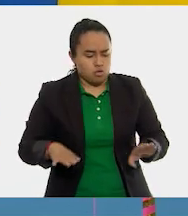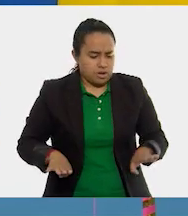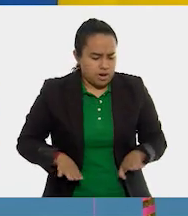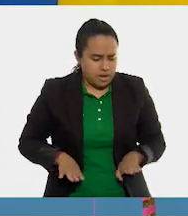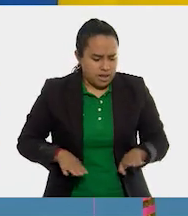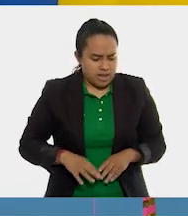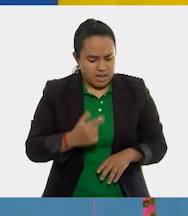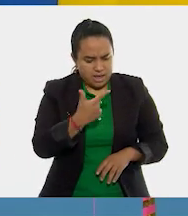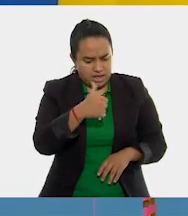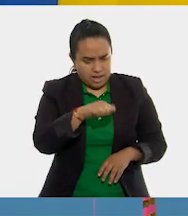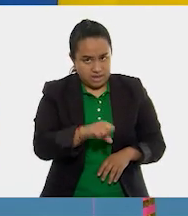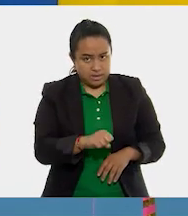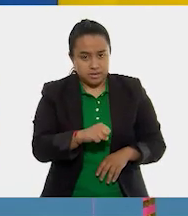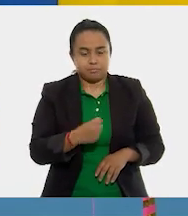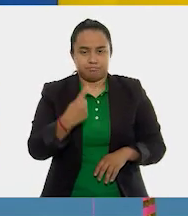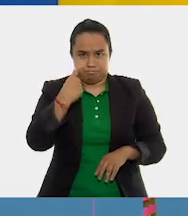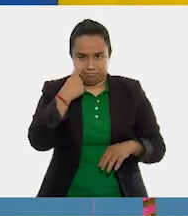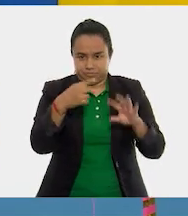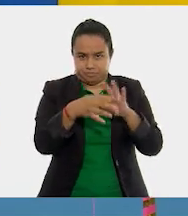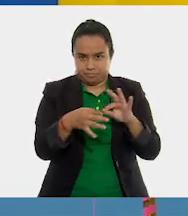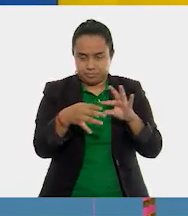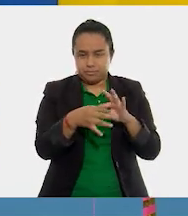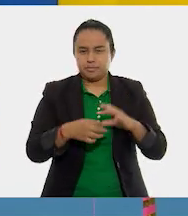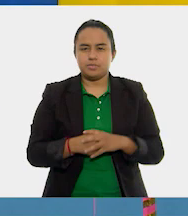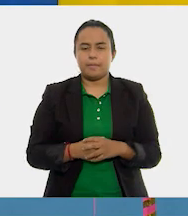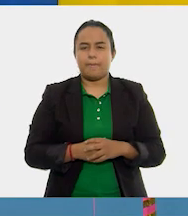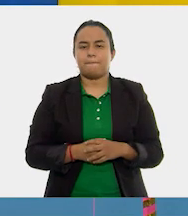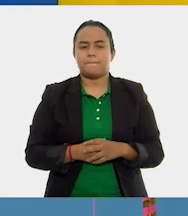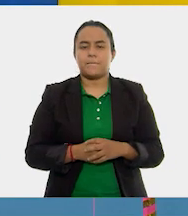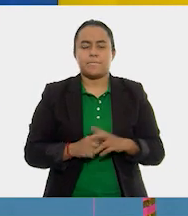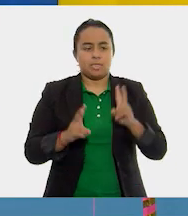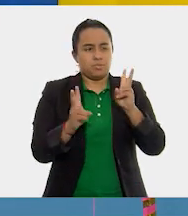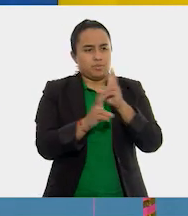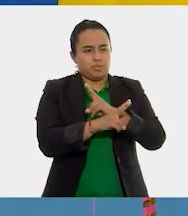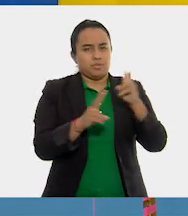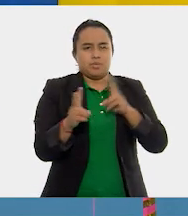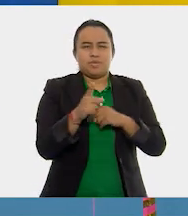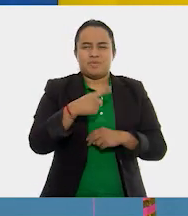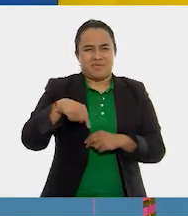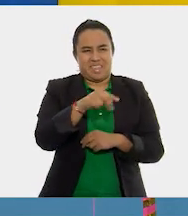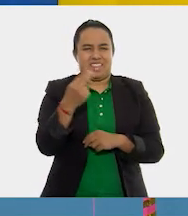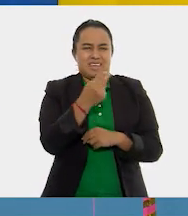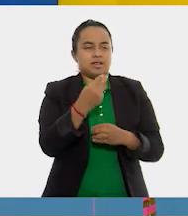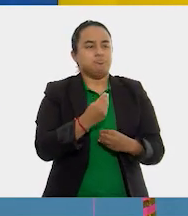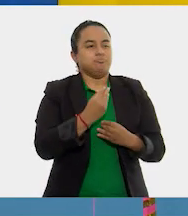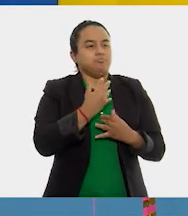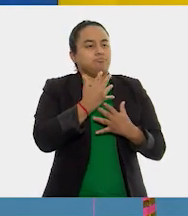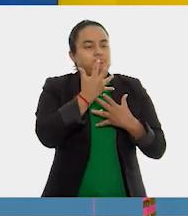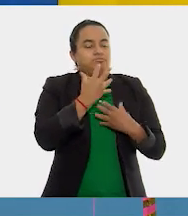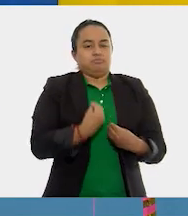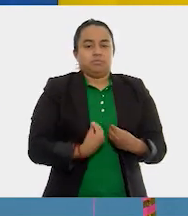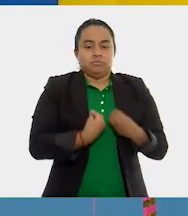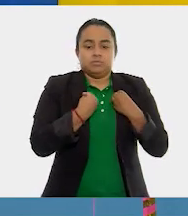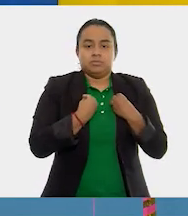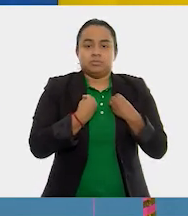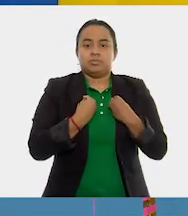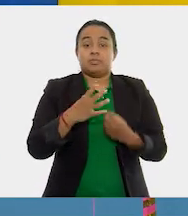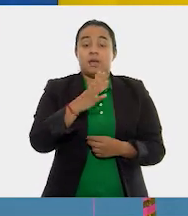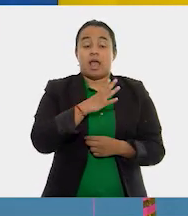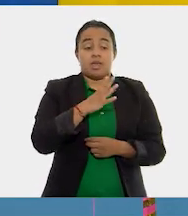características de los gases, les voy a comentar que el oxígeno que necesitamos para vivir constituye